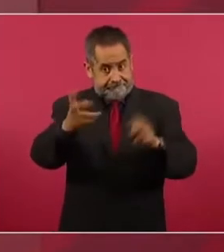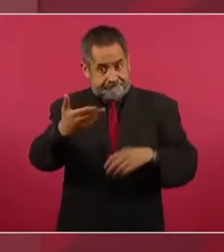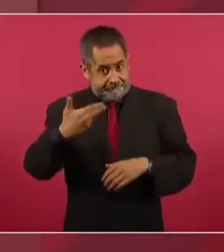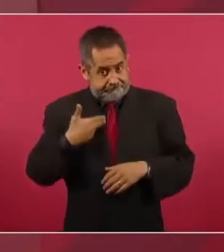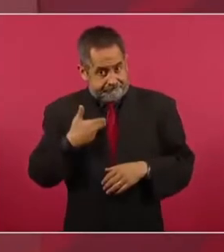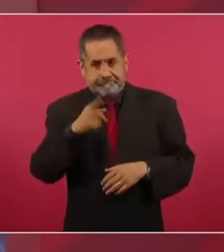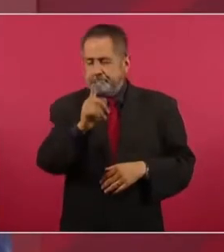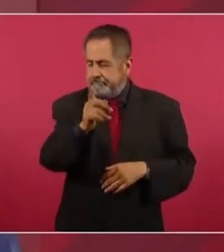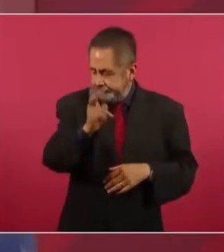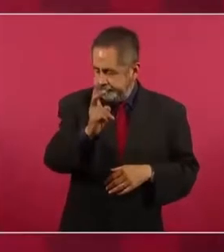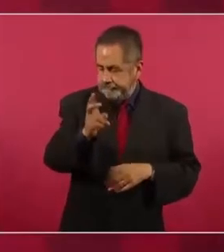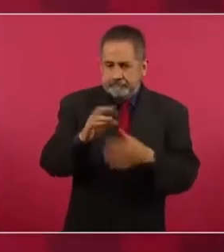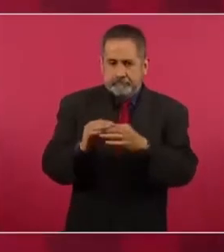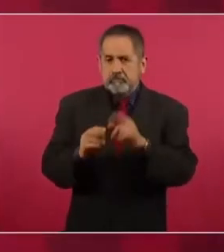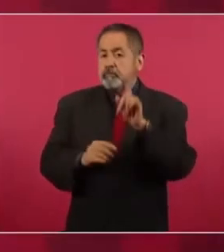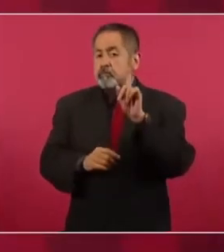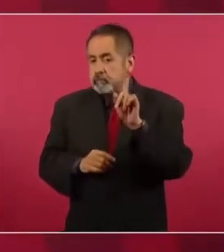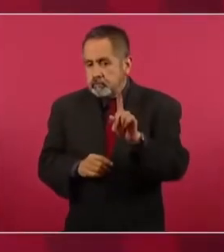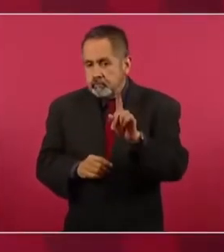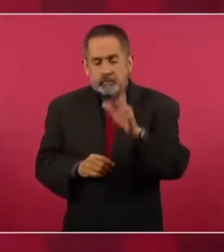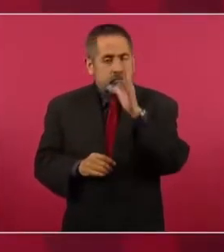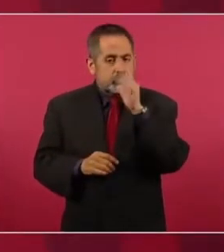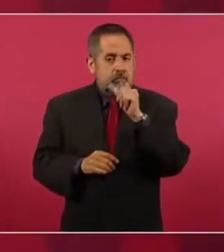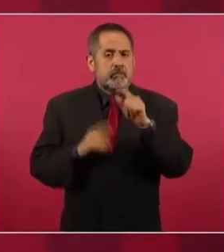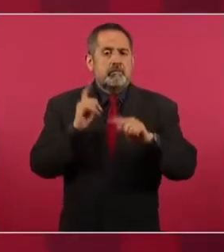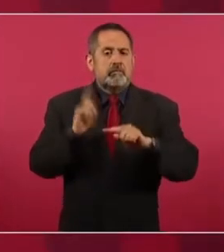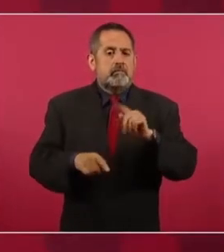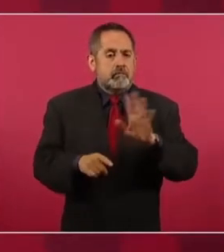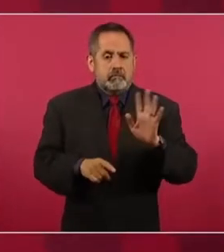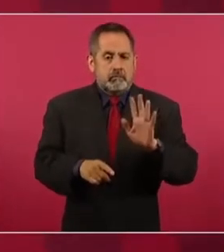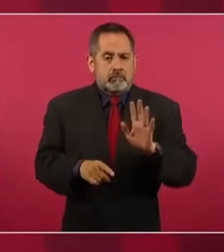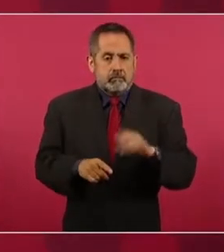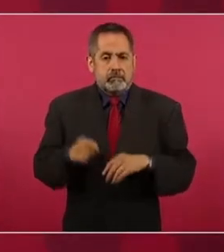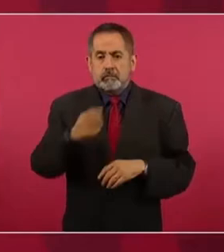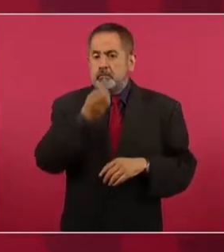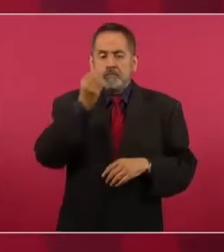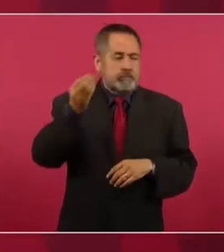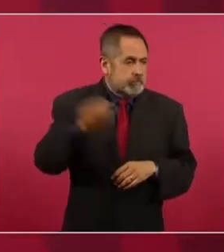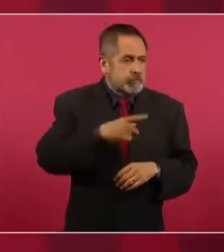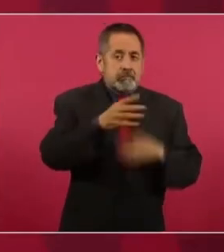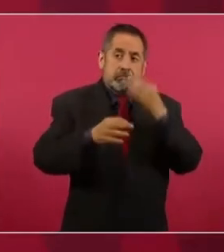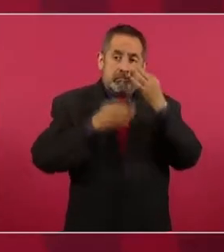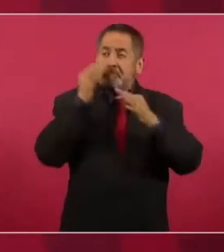tema. Lo que no se puede ya, aunque haya campañas,